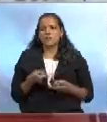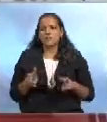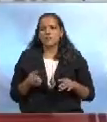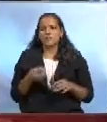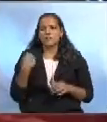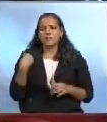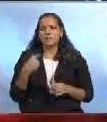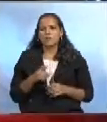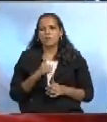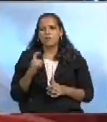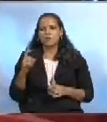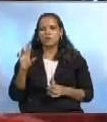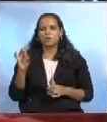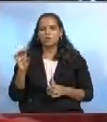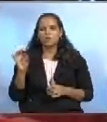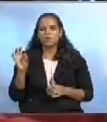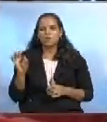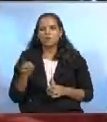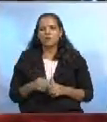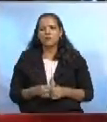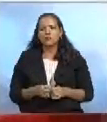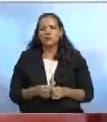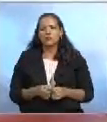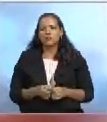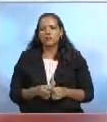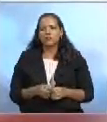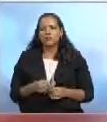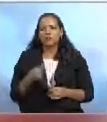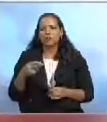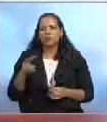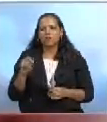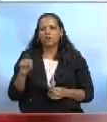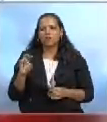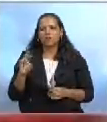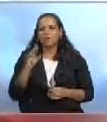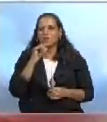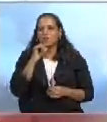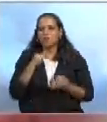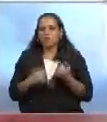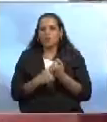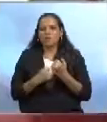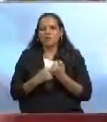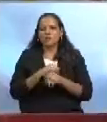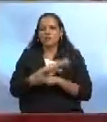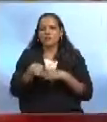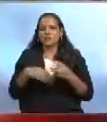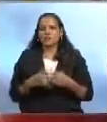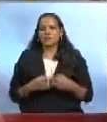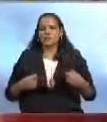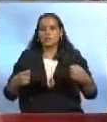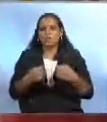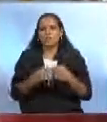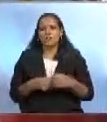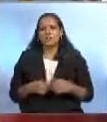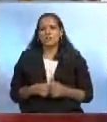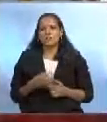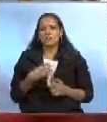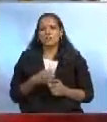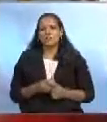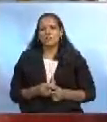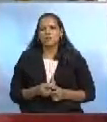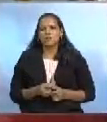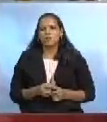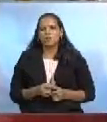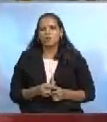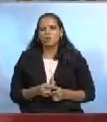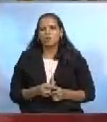Además, tiene 189 socios activos. Homero Cervantes tiene el respaldo total de todos los comerciantes, de todos los socios